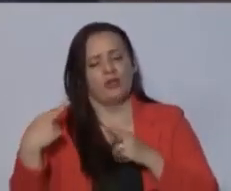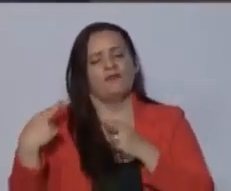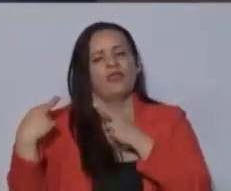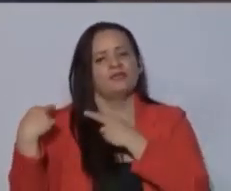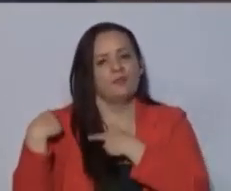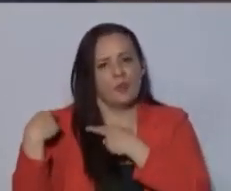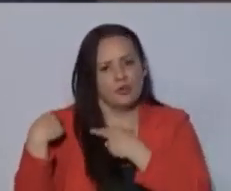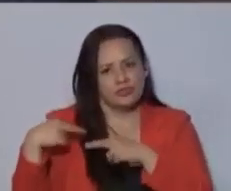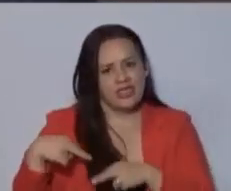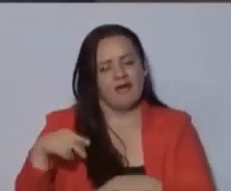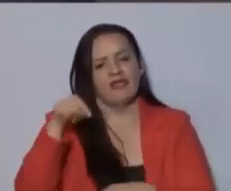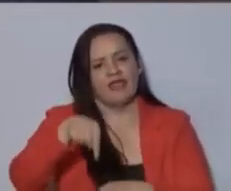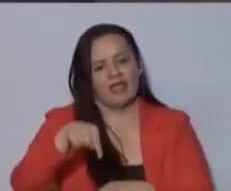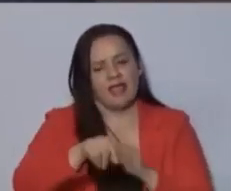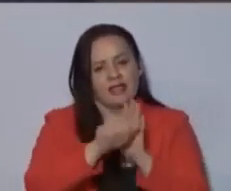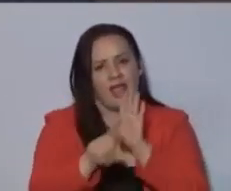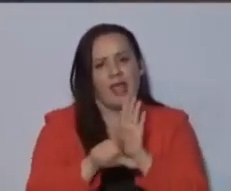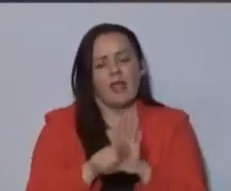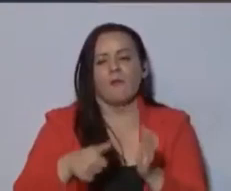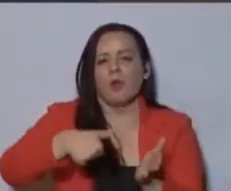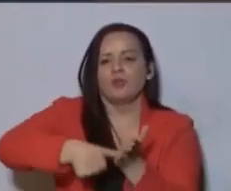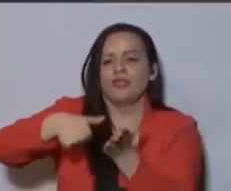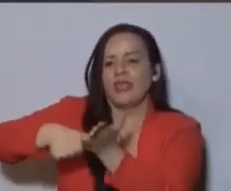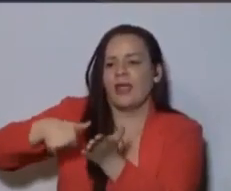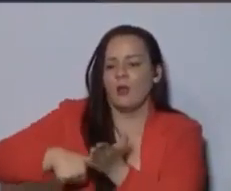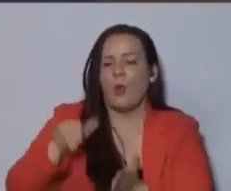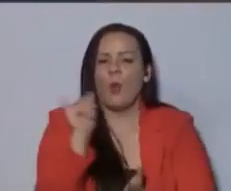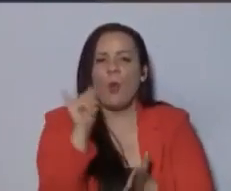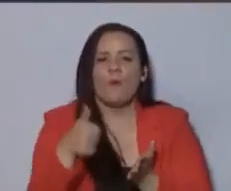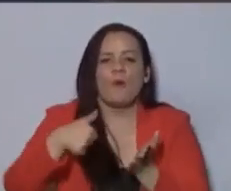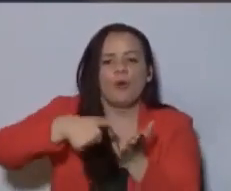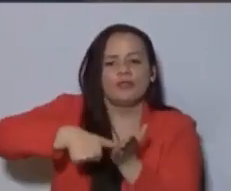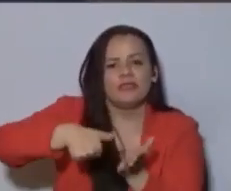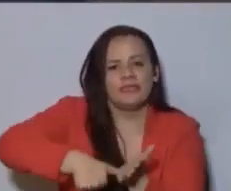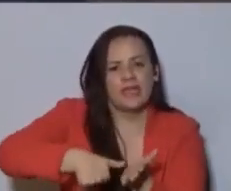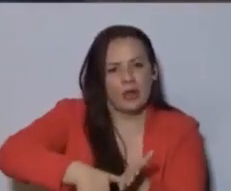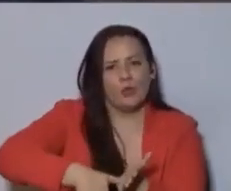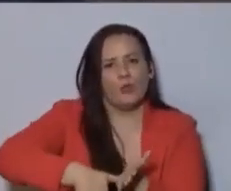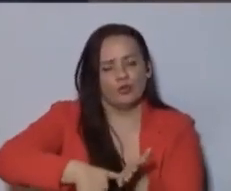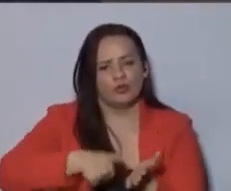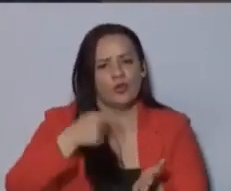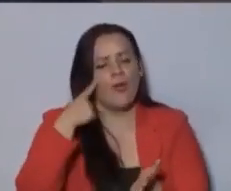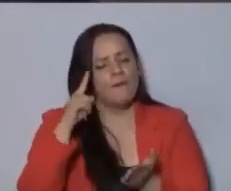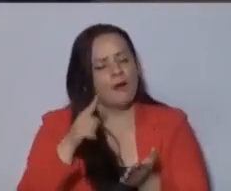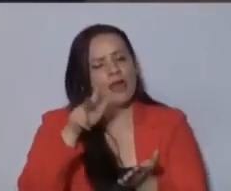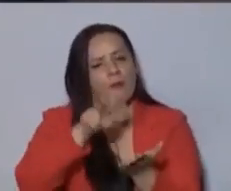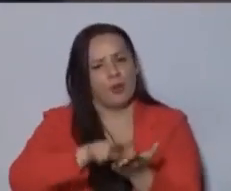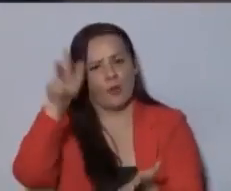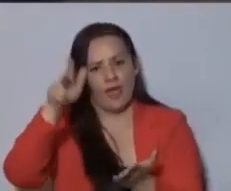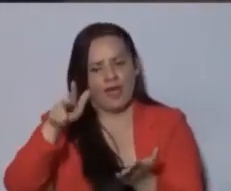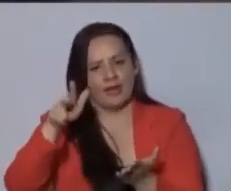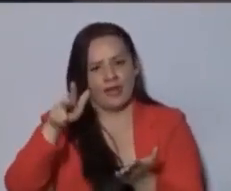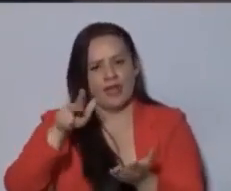Legislativa pondría los votos como puso los votos para aprobar el cambio de destino de ese préstamo de la